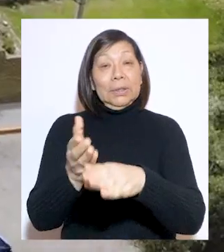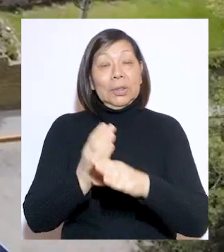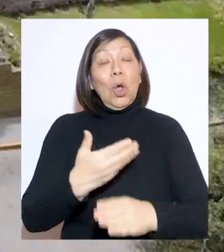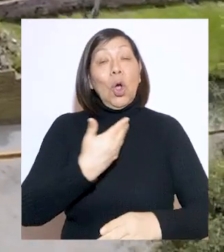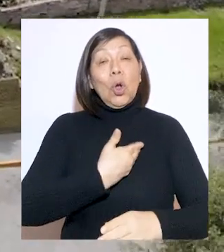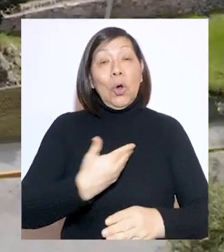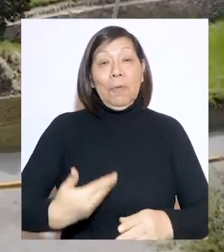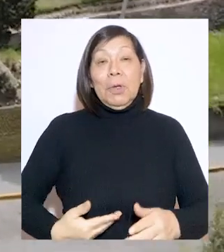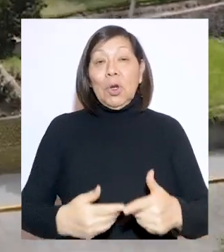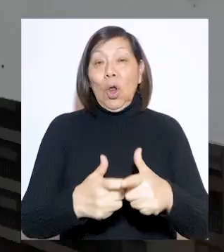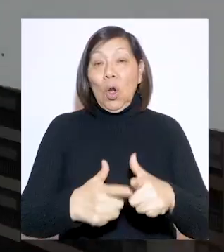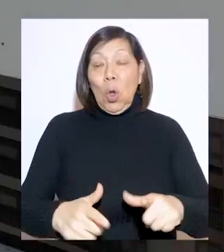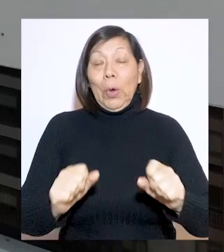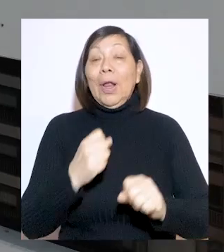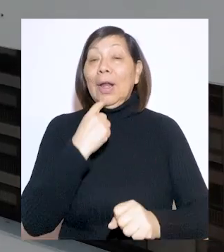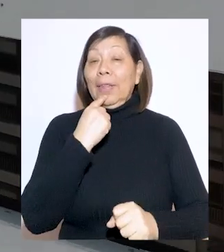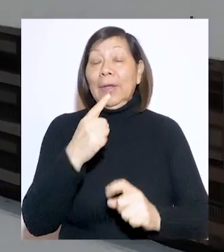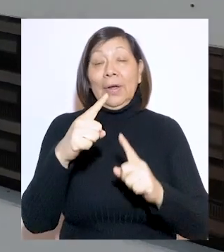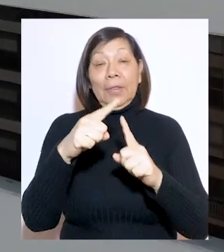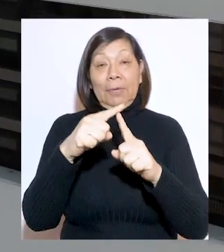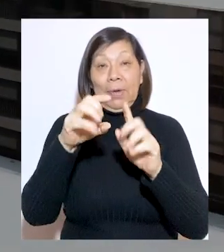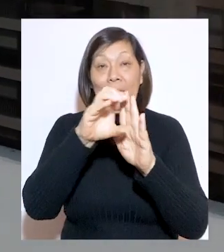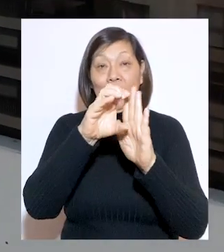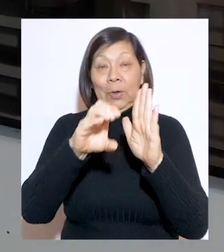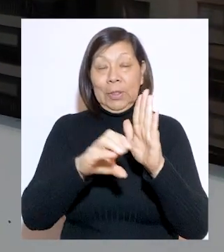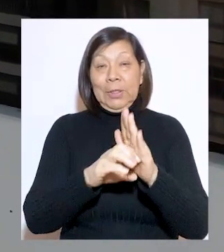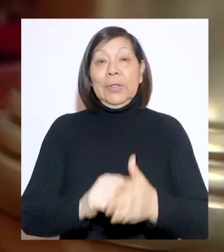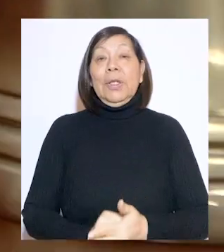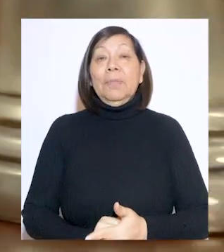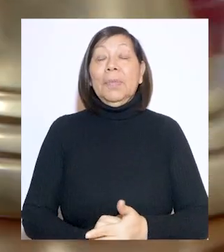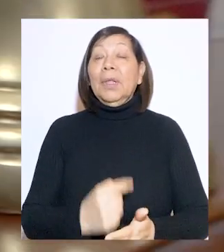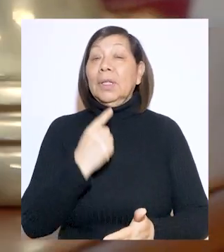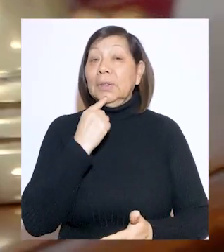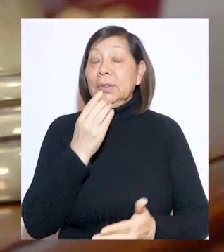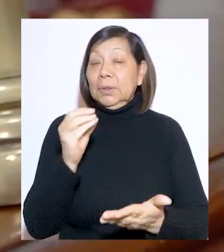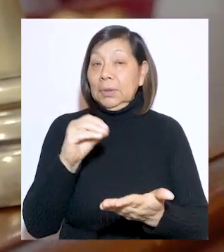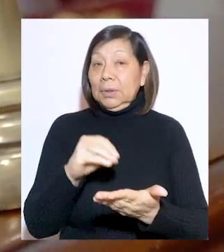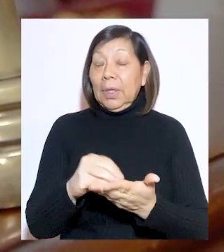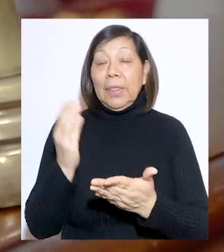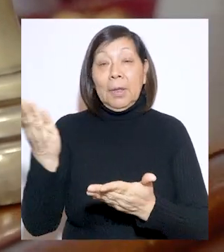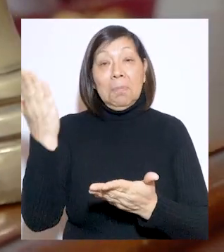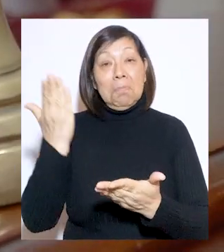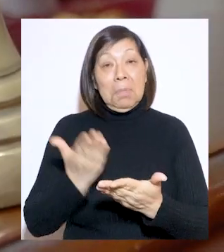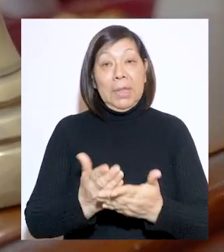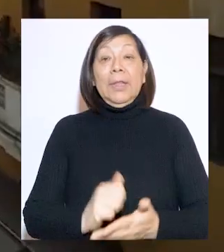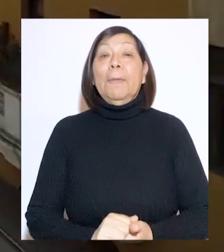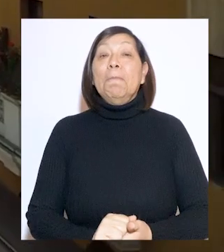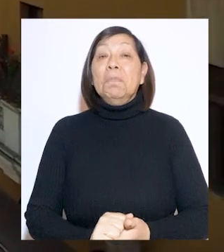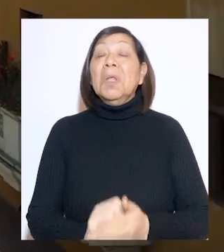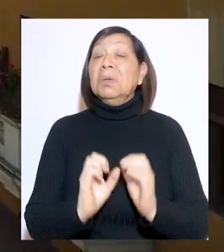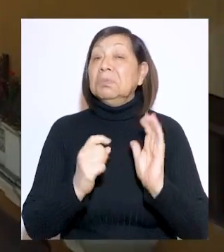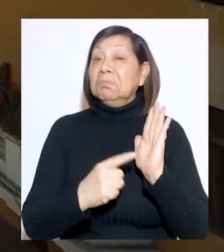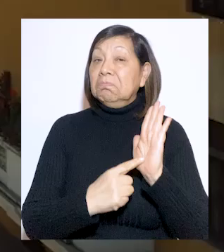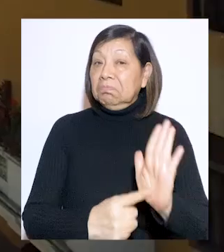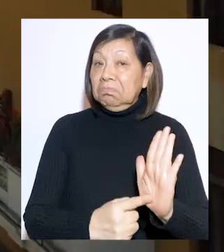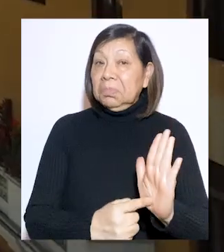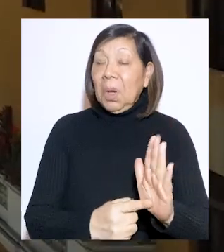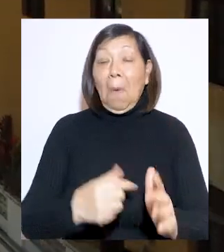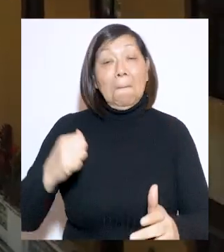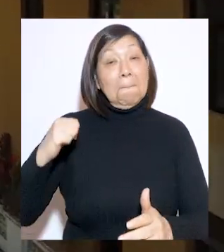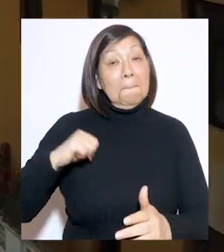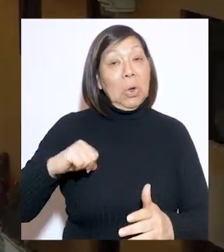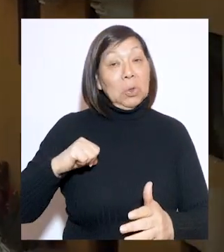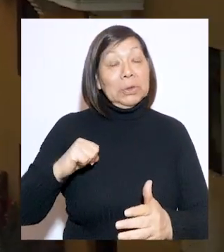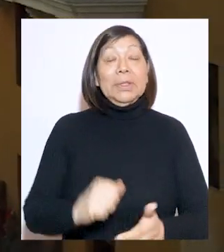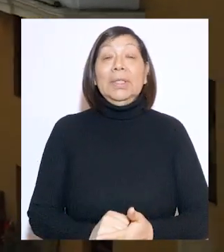de los gobiernos locales, señaló el Tribunal Constitucional al declarar fundada una demanda competencial presentada por la